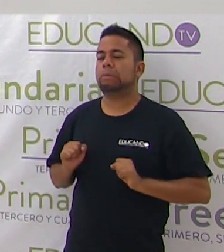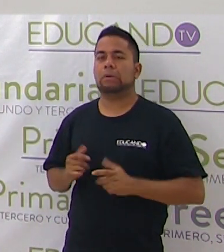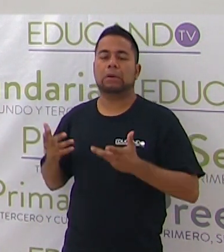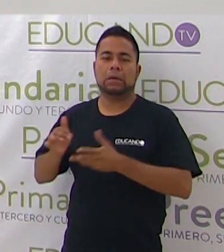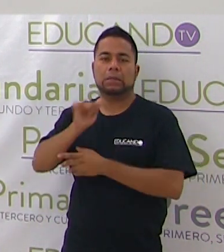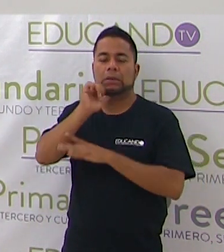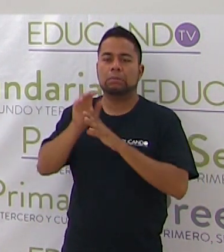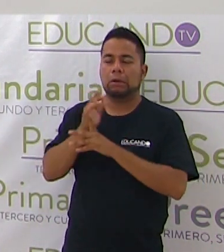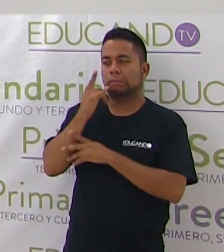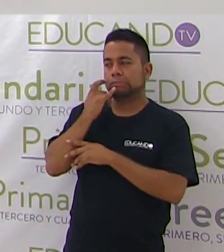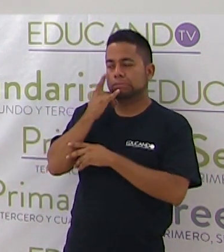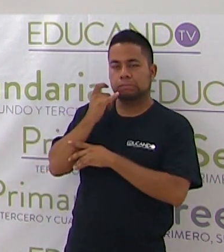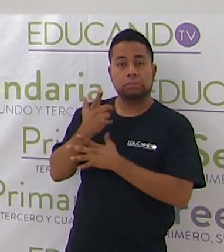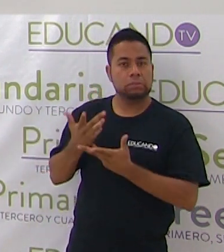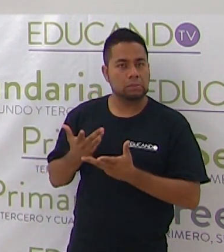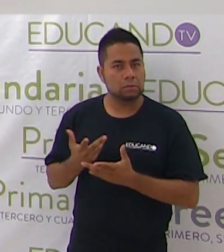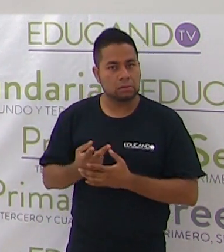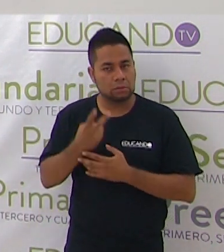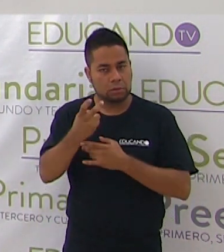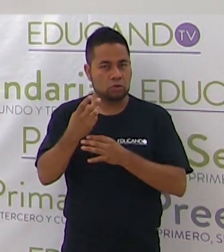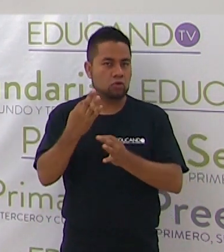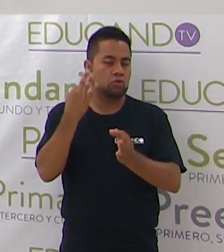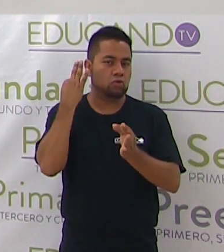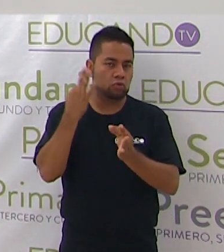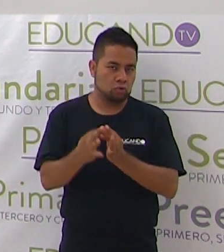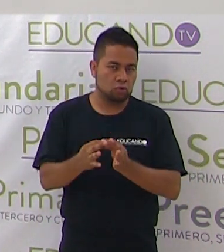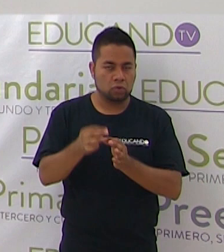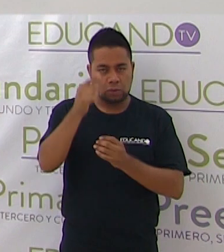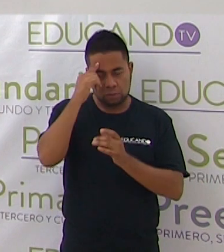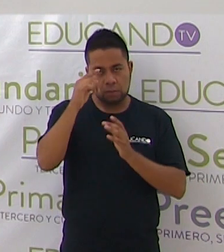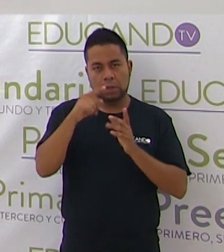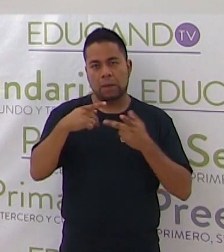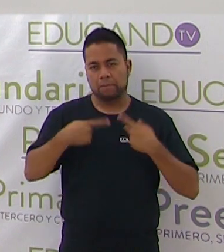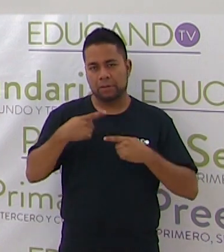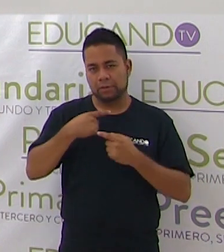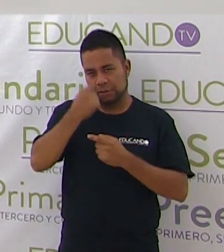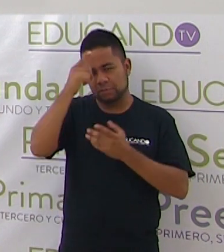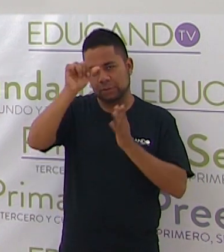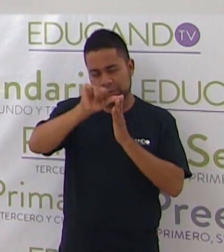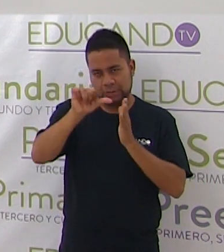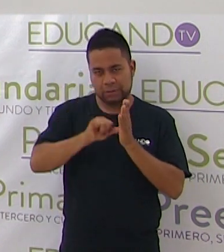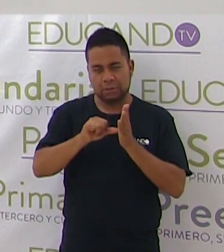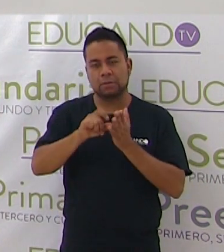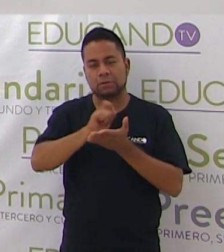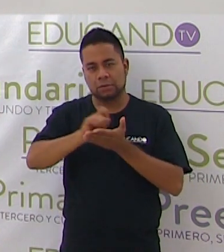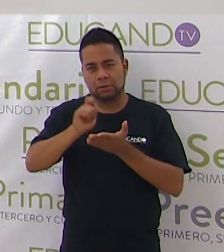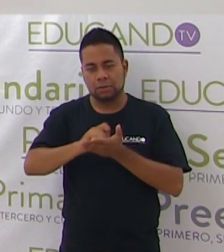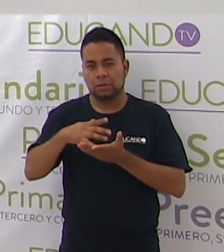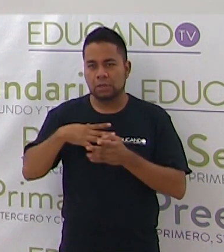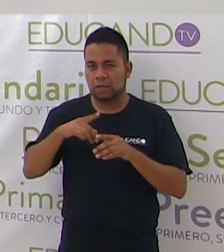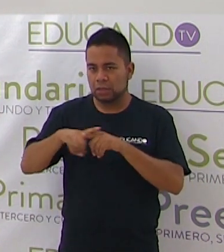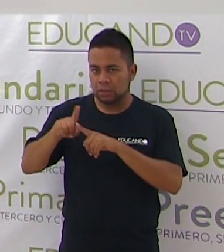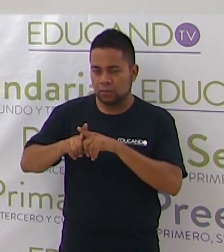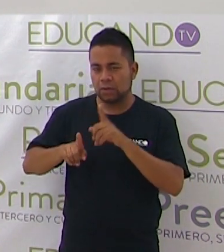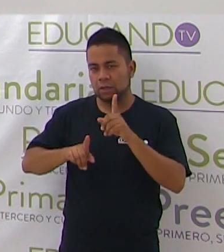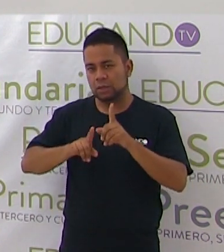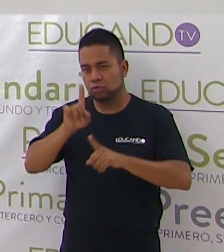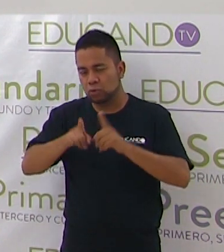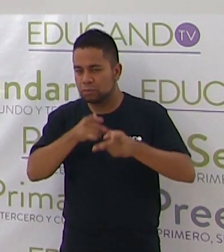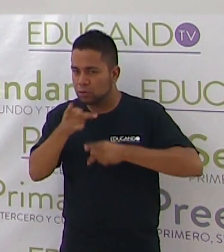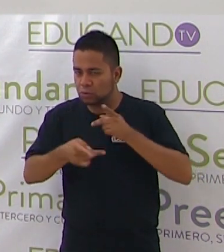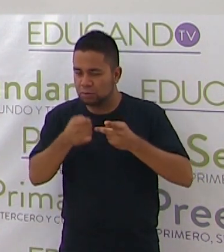nada? Y esa es la conclusión de la articulista, nos deja con varias interrogantes.